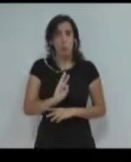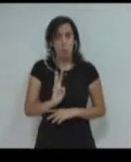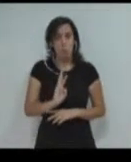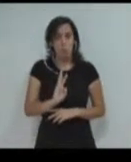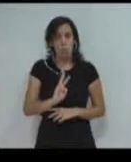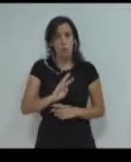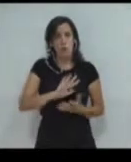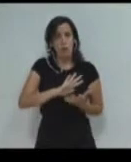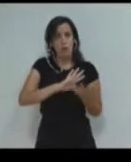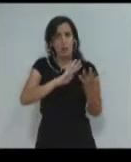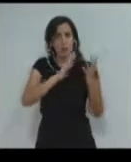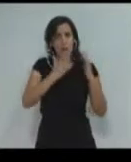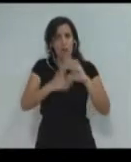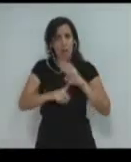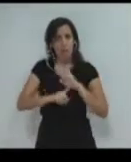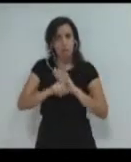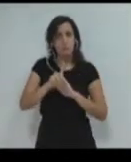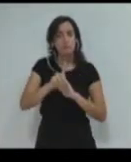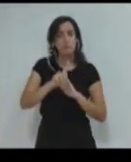avanzando,